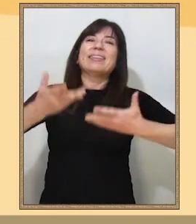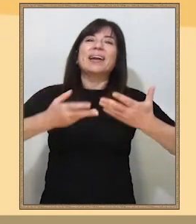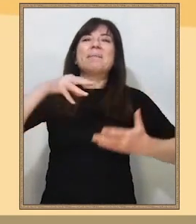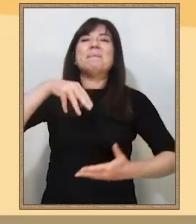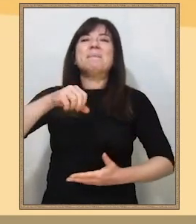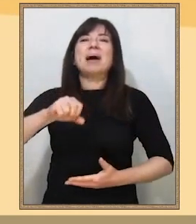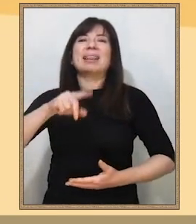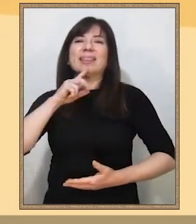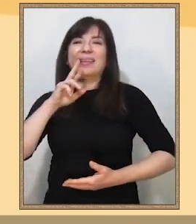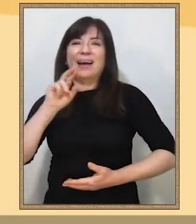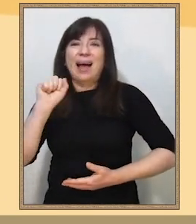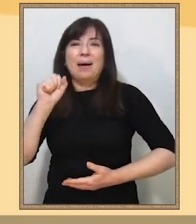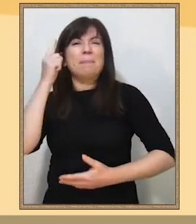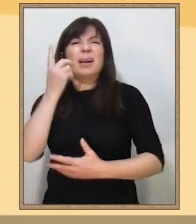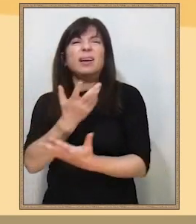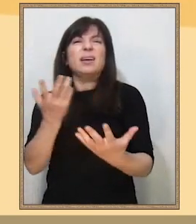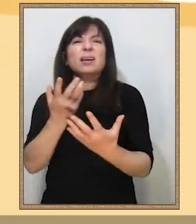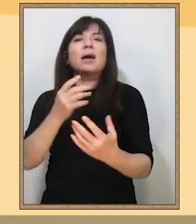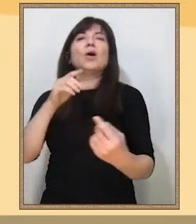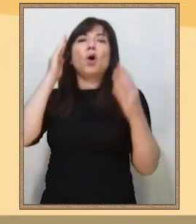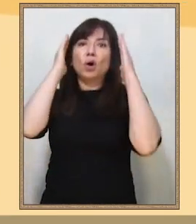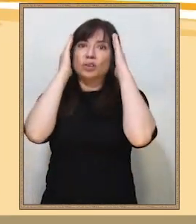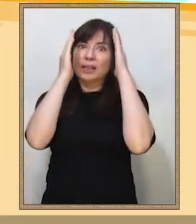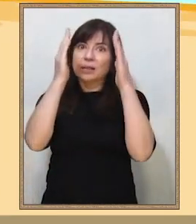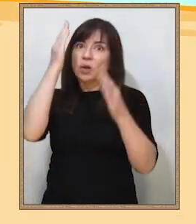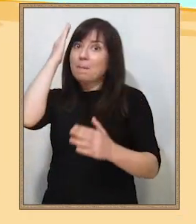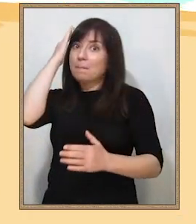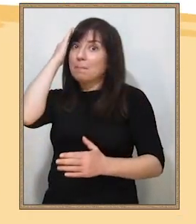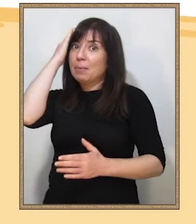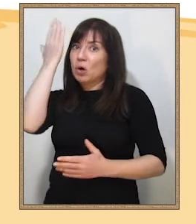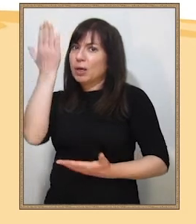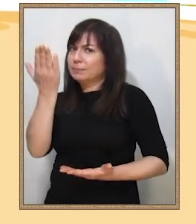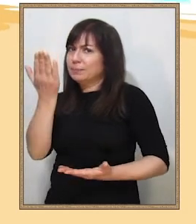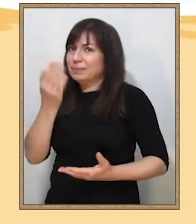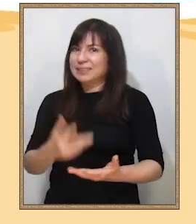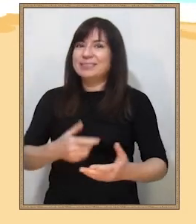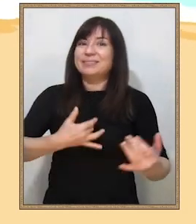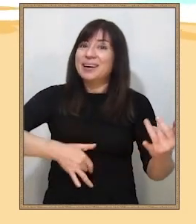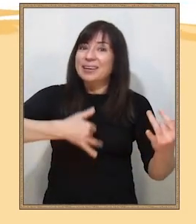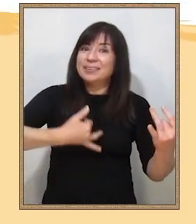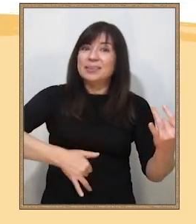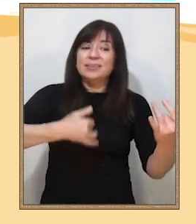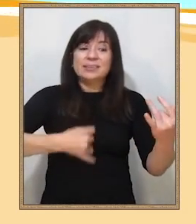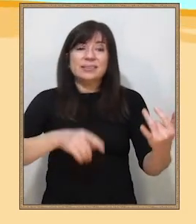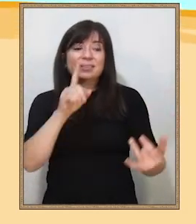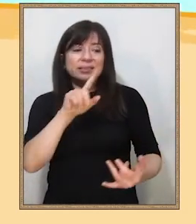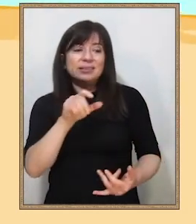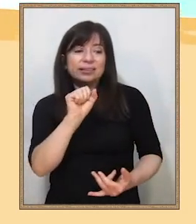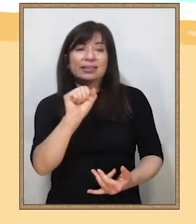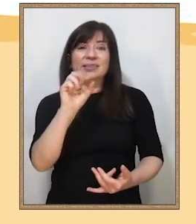nuestro mantra para la concentración y nuestra memoria. Sare sa sa sare